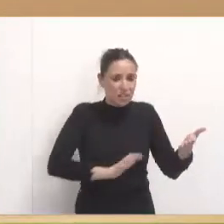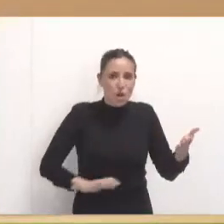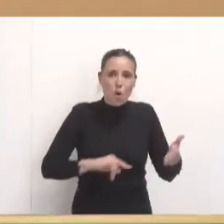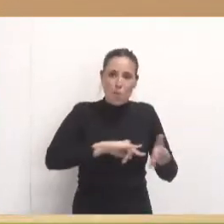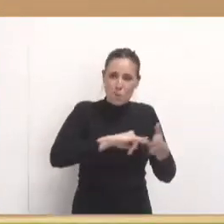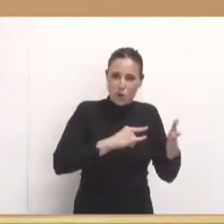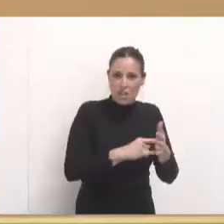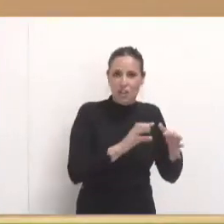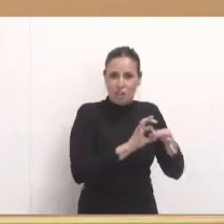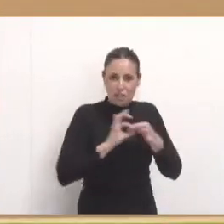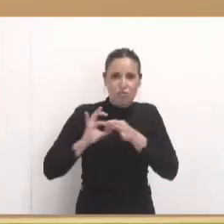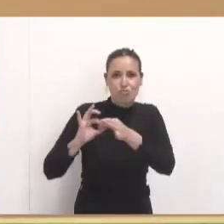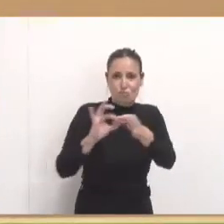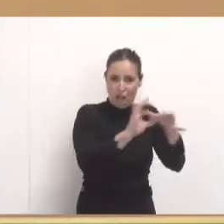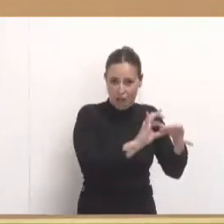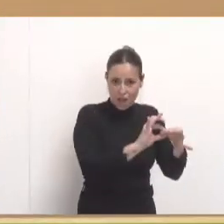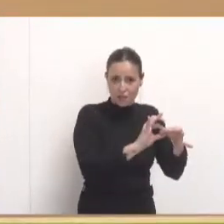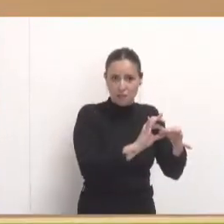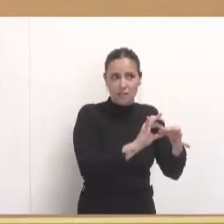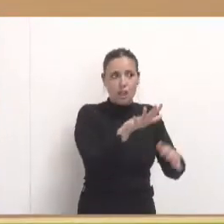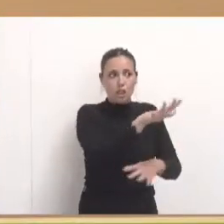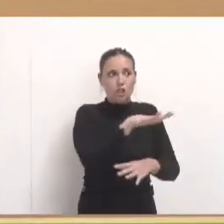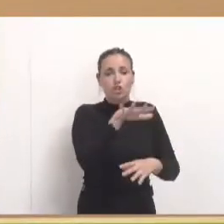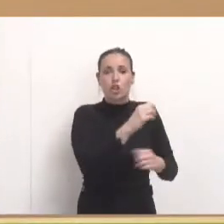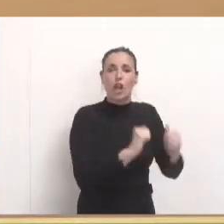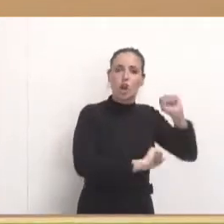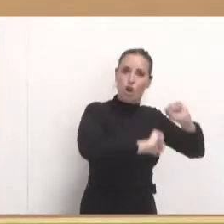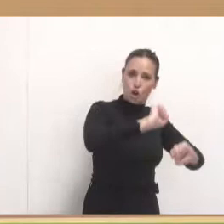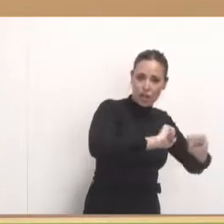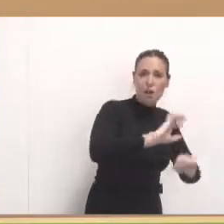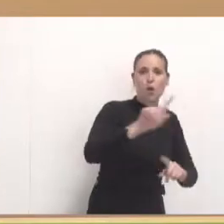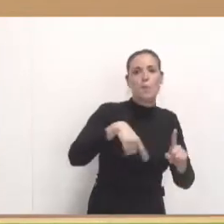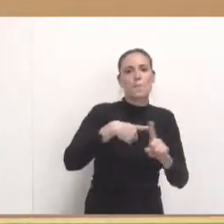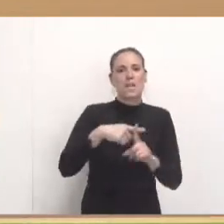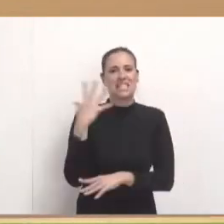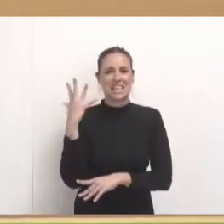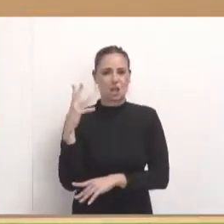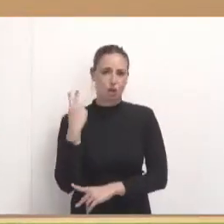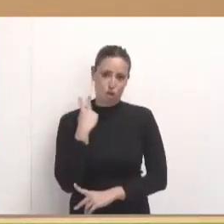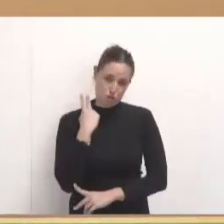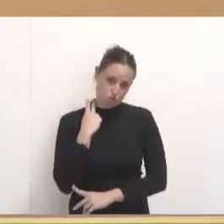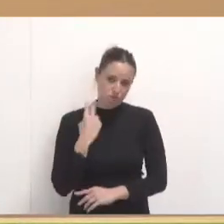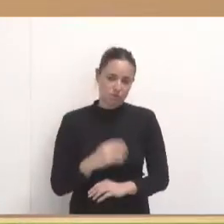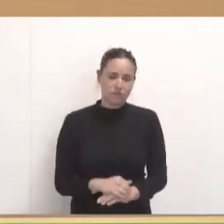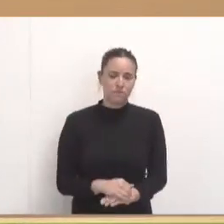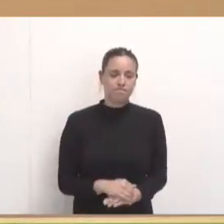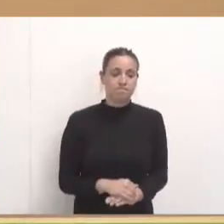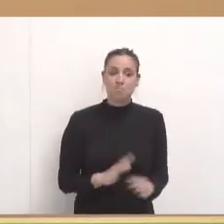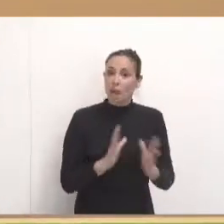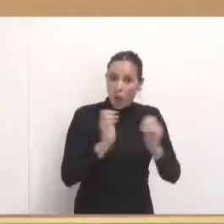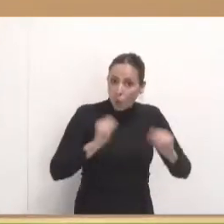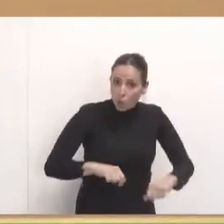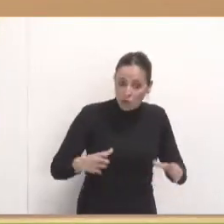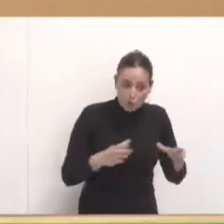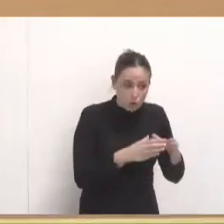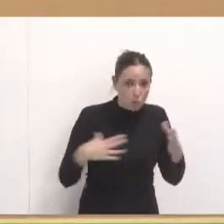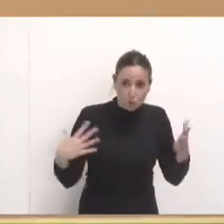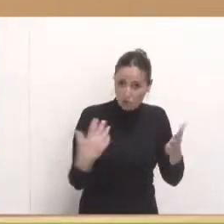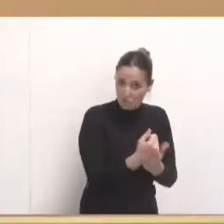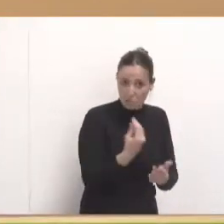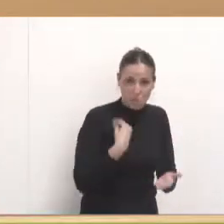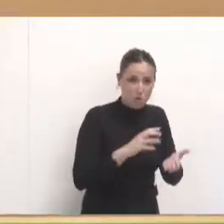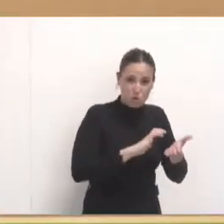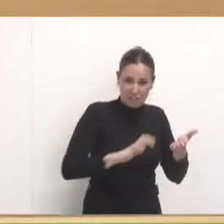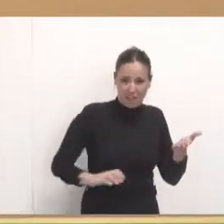del anillo insular entre los términos municipales de Los Realejos e Hico de los Vinos. Hay un acuerdo de todos los grupos también en este texto